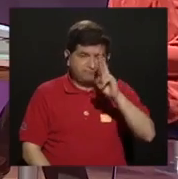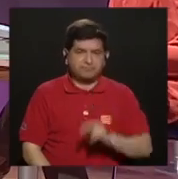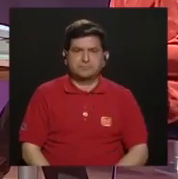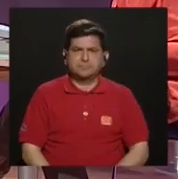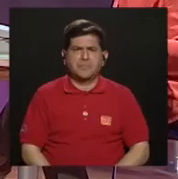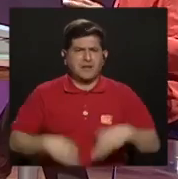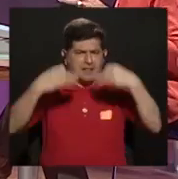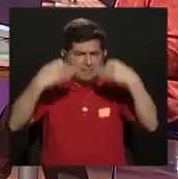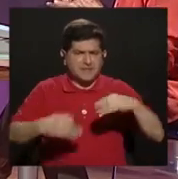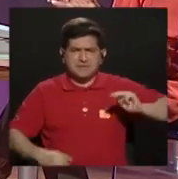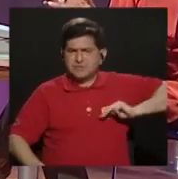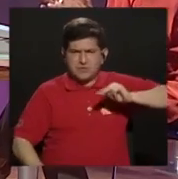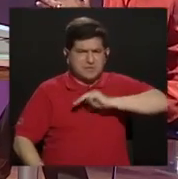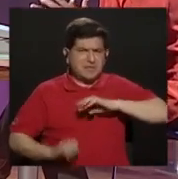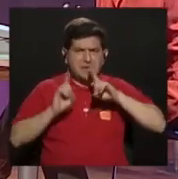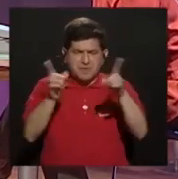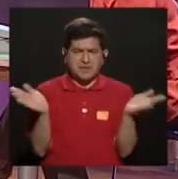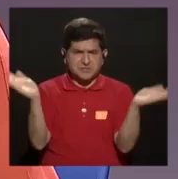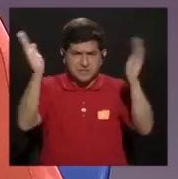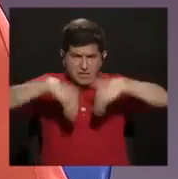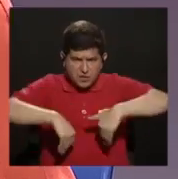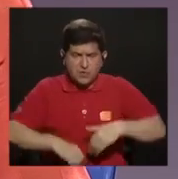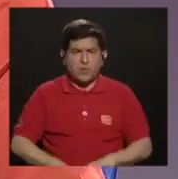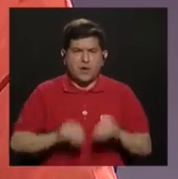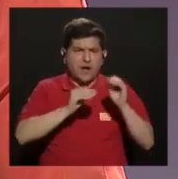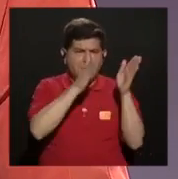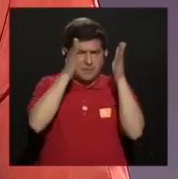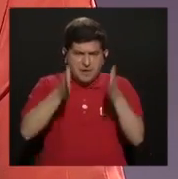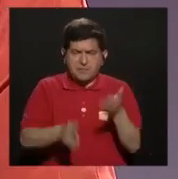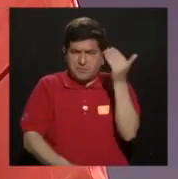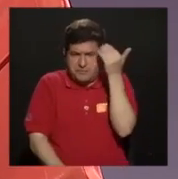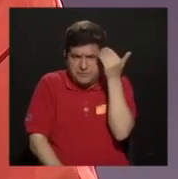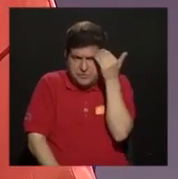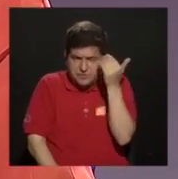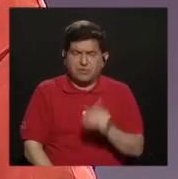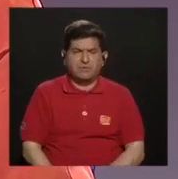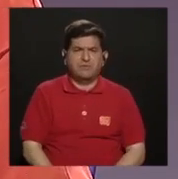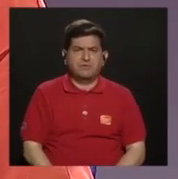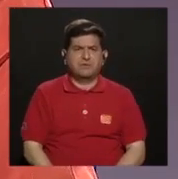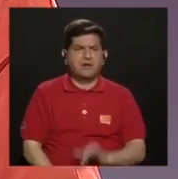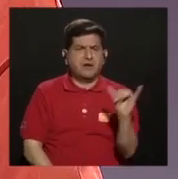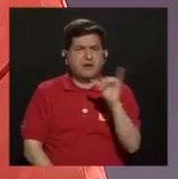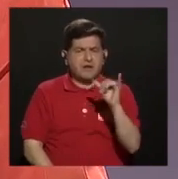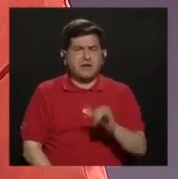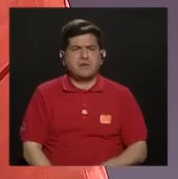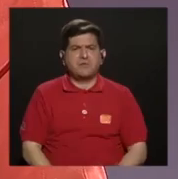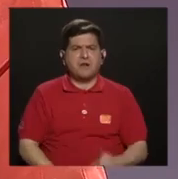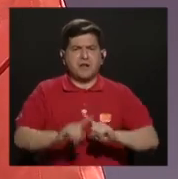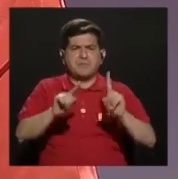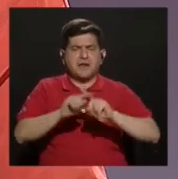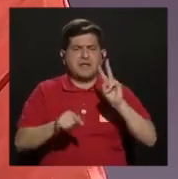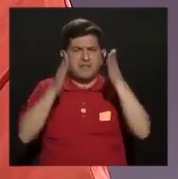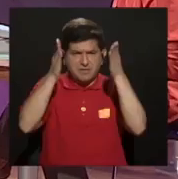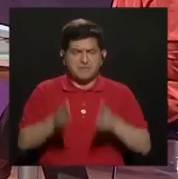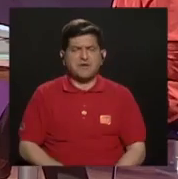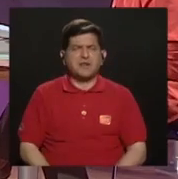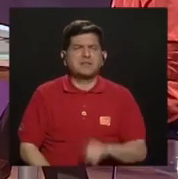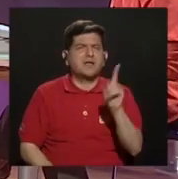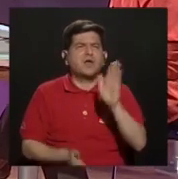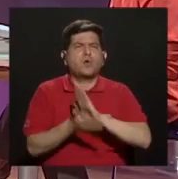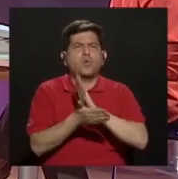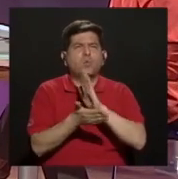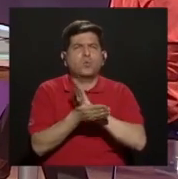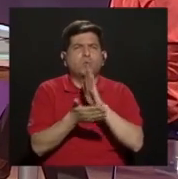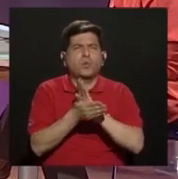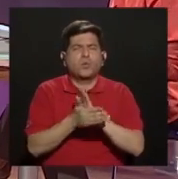Ministerio de Educación orientado hacia los profesores y las profesoras y los compañeros y compañeras? Creo, hay un borrador, hay un